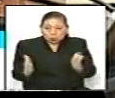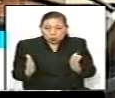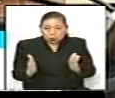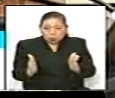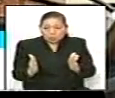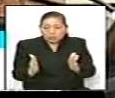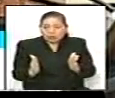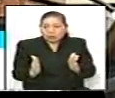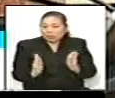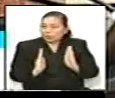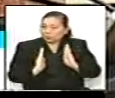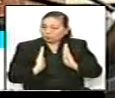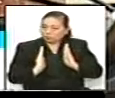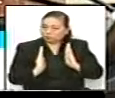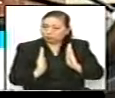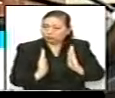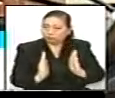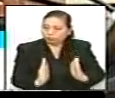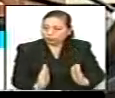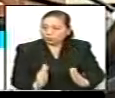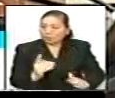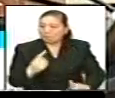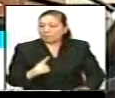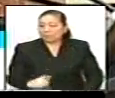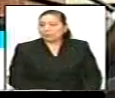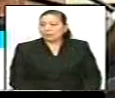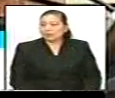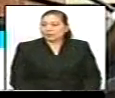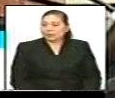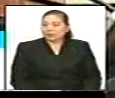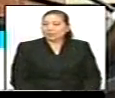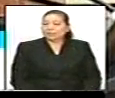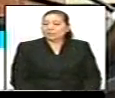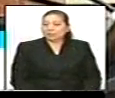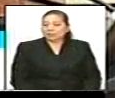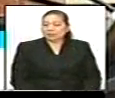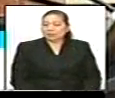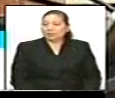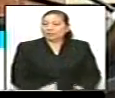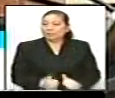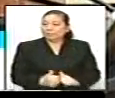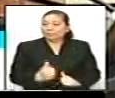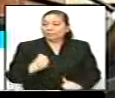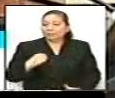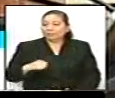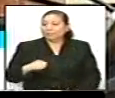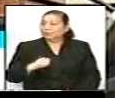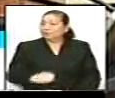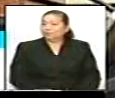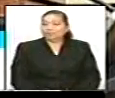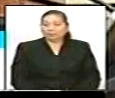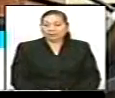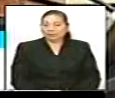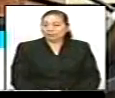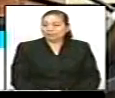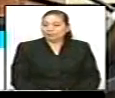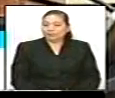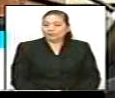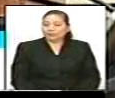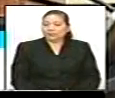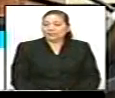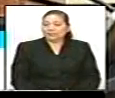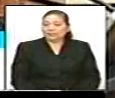metros. Todo ese relleno ha sido hecho por camiones municipales.